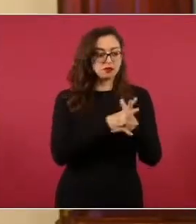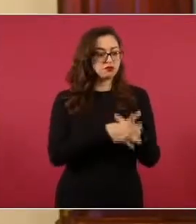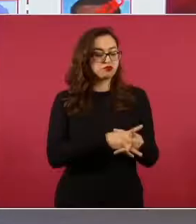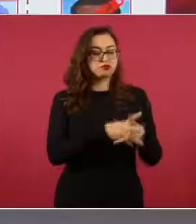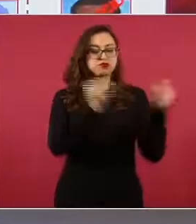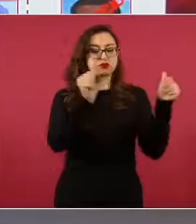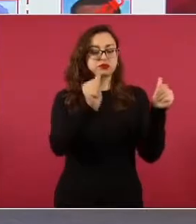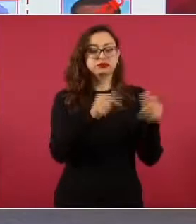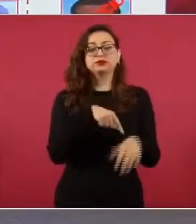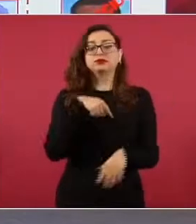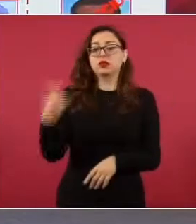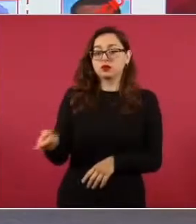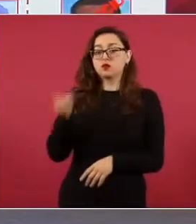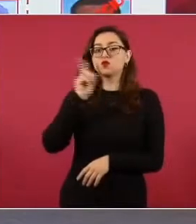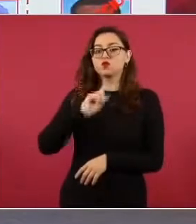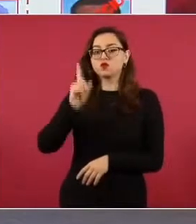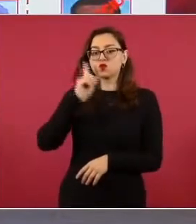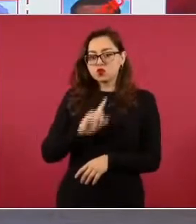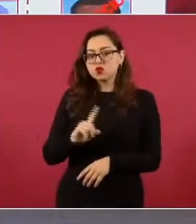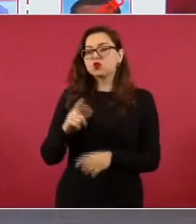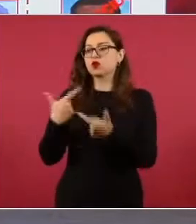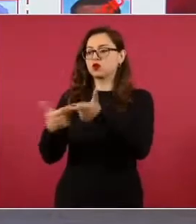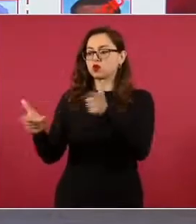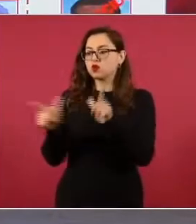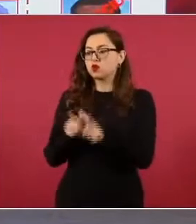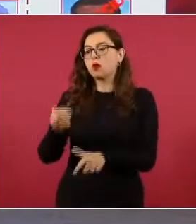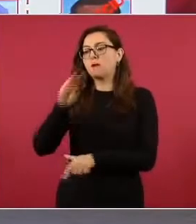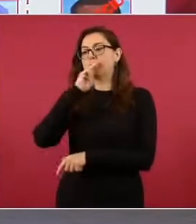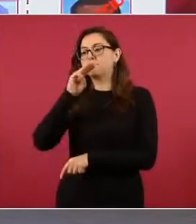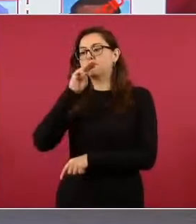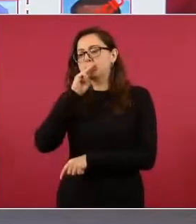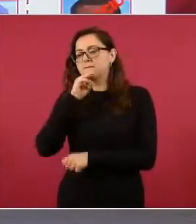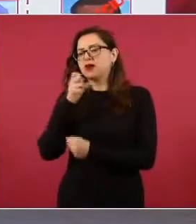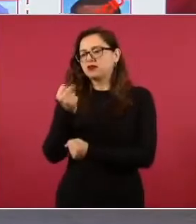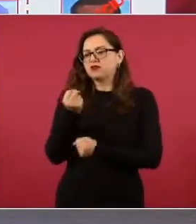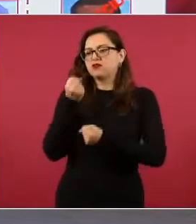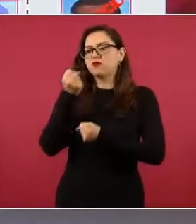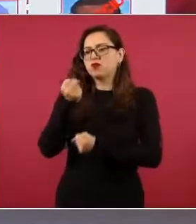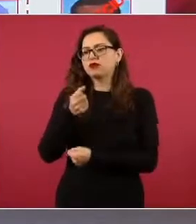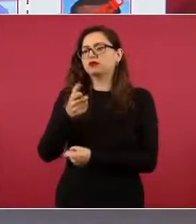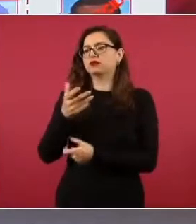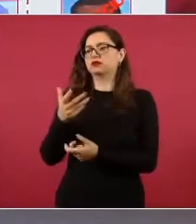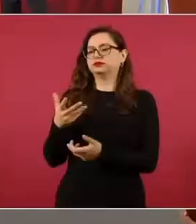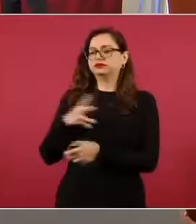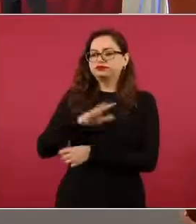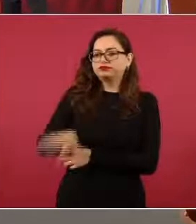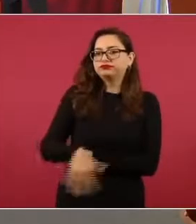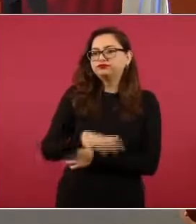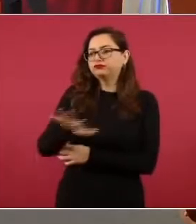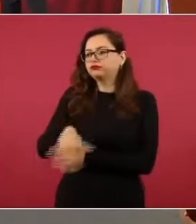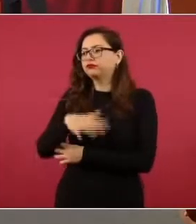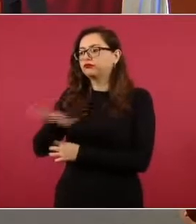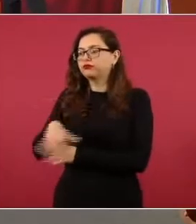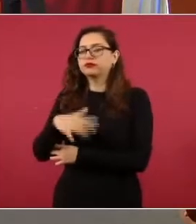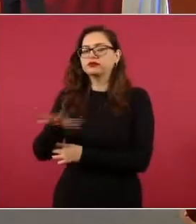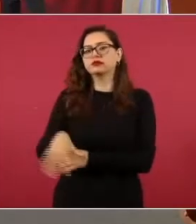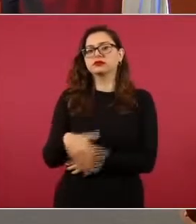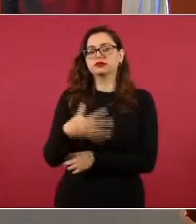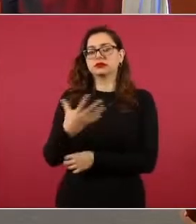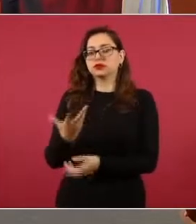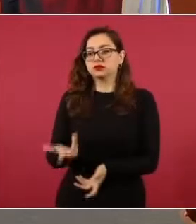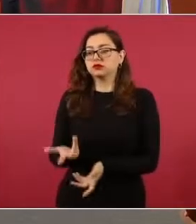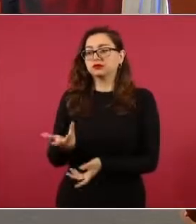al colectivo Madres y Guerreras Unidas de Sonora. Por el feminicidio fueron detenidos ya